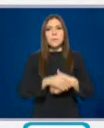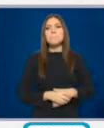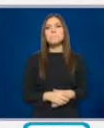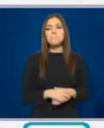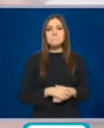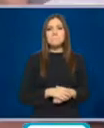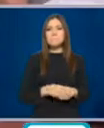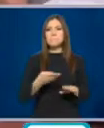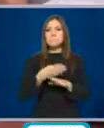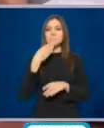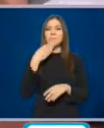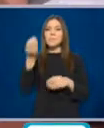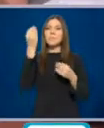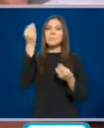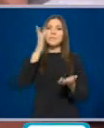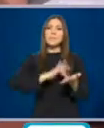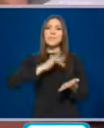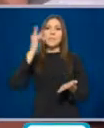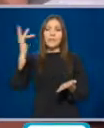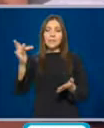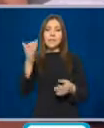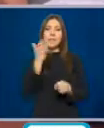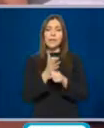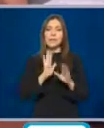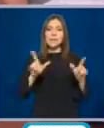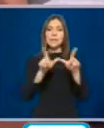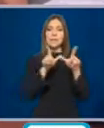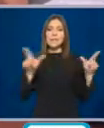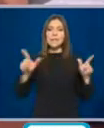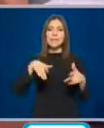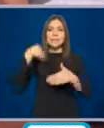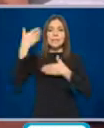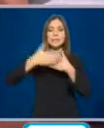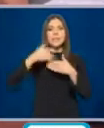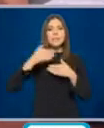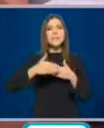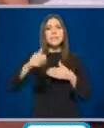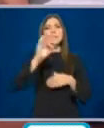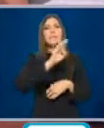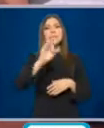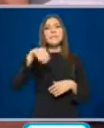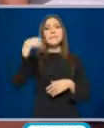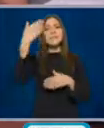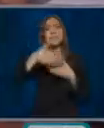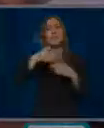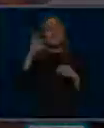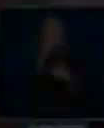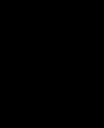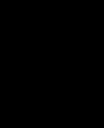Muy bien, Wendy. Pues muchas gracias. Pues ya listísimos para el verano y para las vacaciones. Claro. Muy bien, Gracias, muy bien. Wendy. De nada.